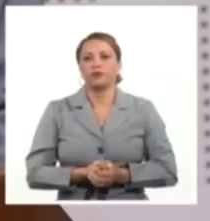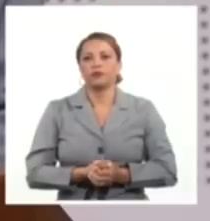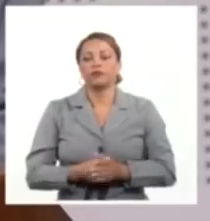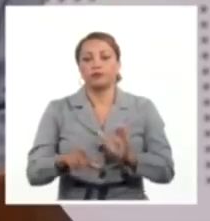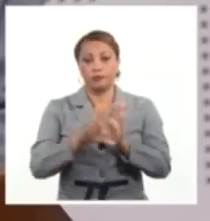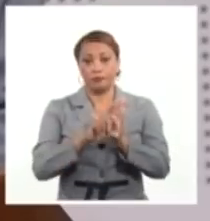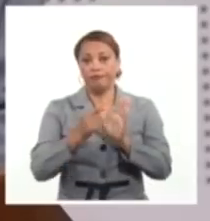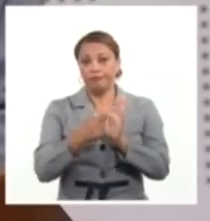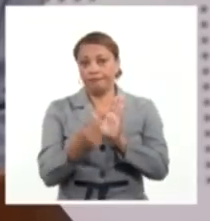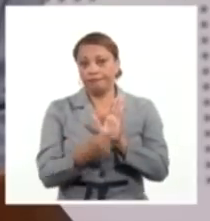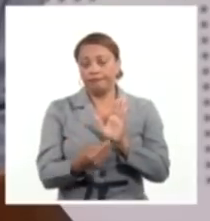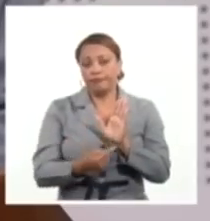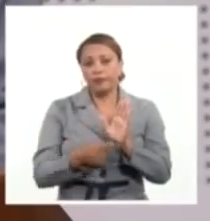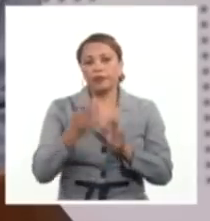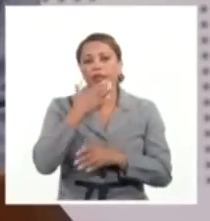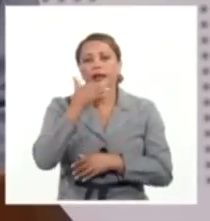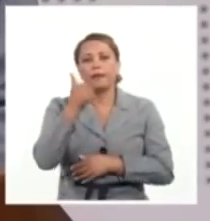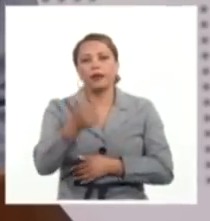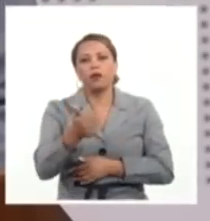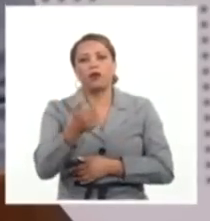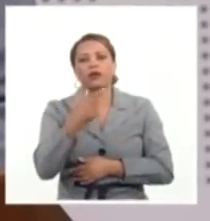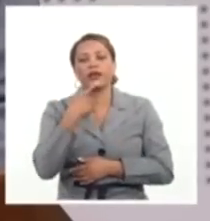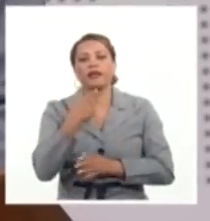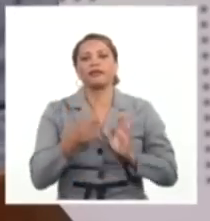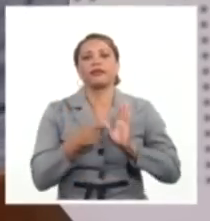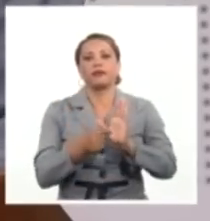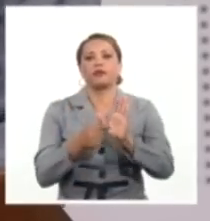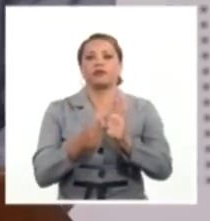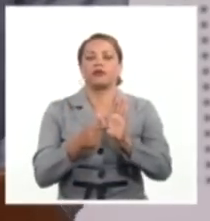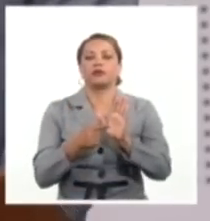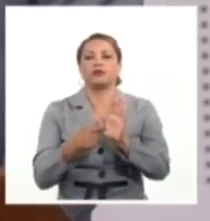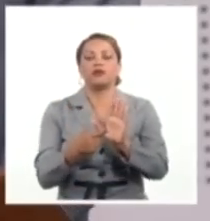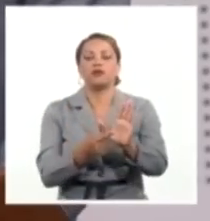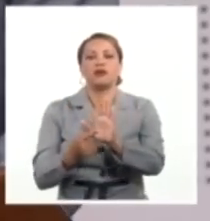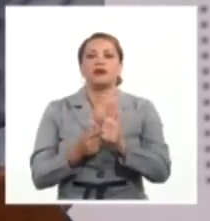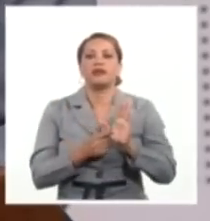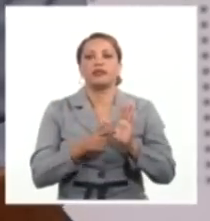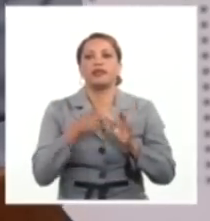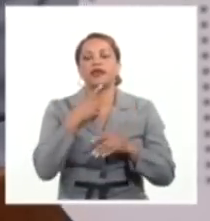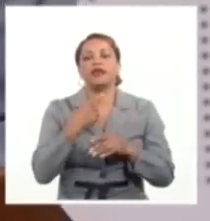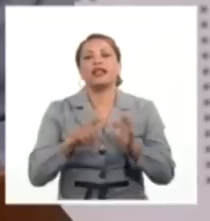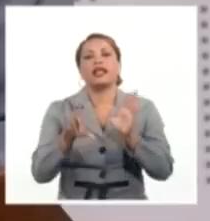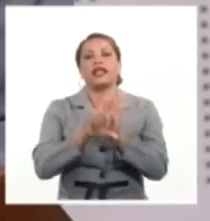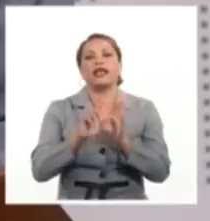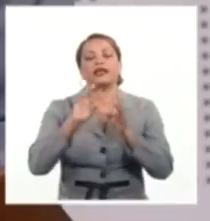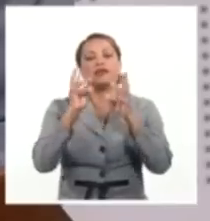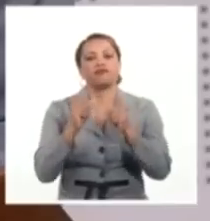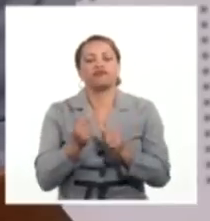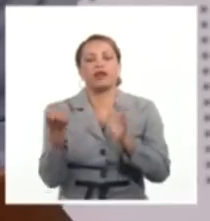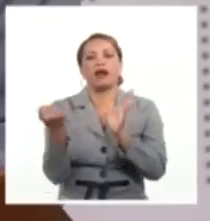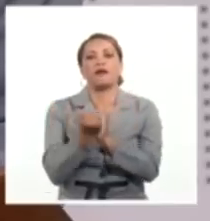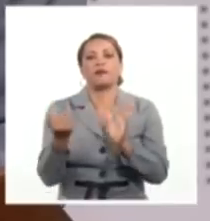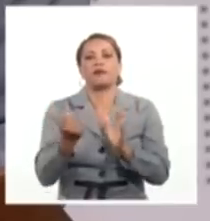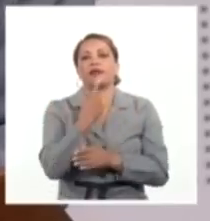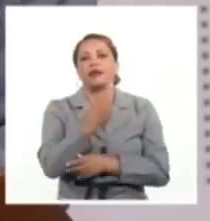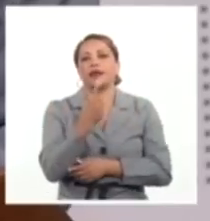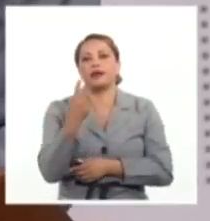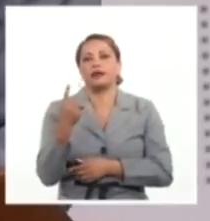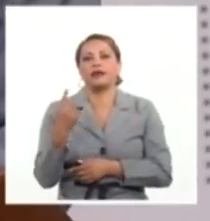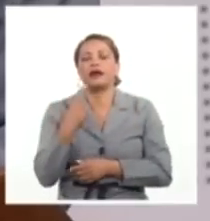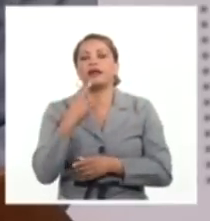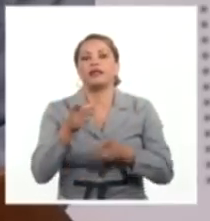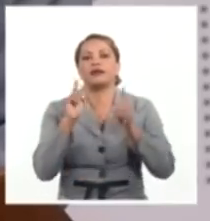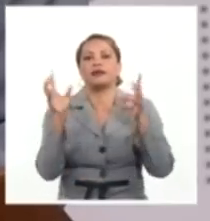legislatura es la mejor expresión de ese ejercicio por el elevado número de leyes aprobadas en cada una de sus